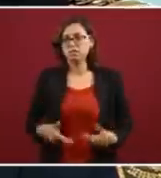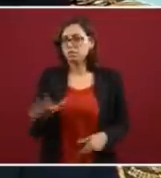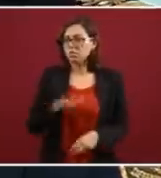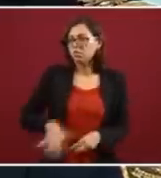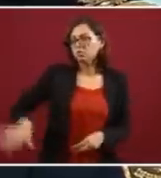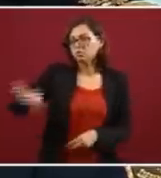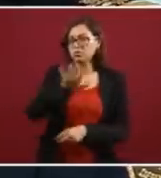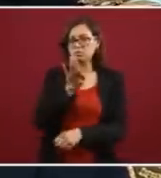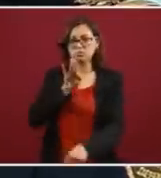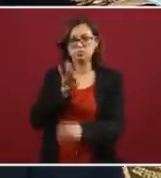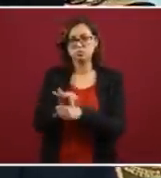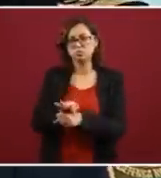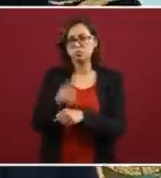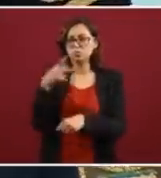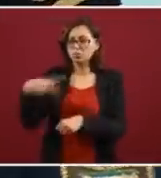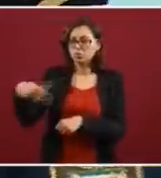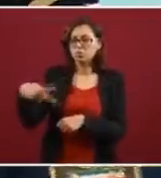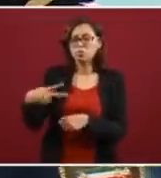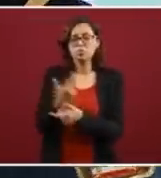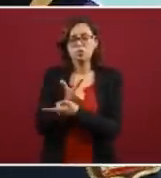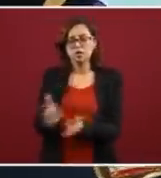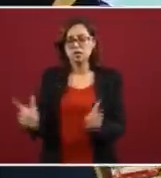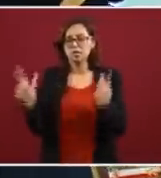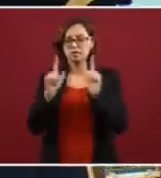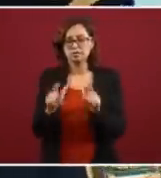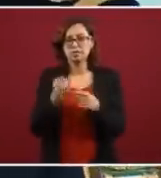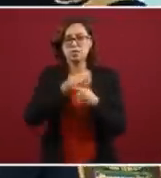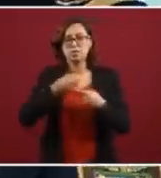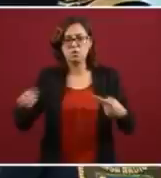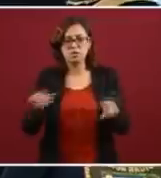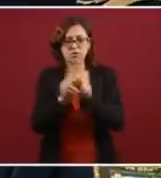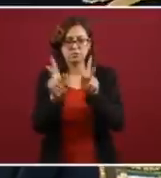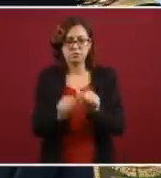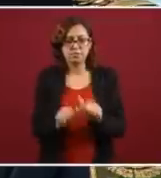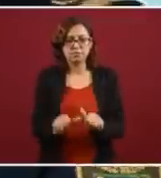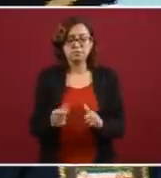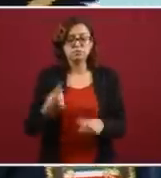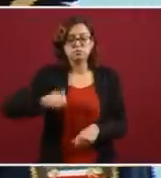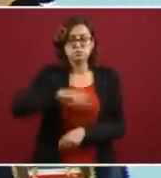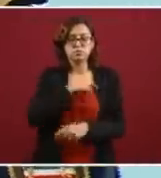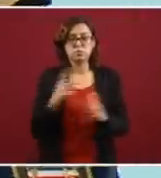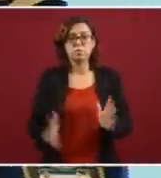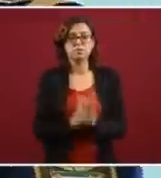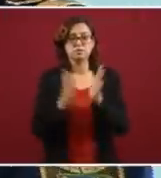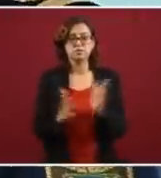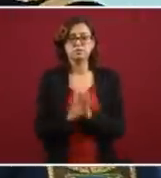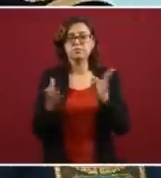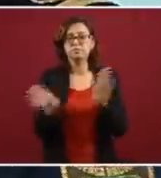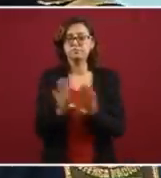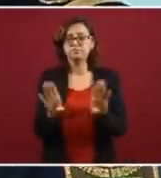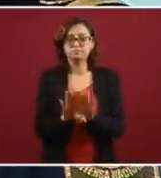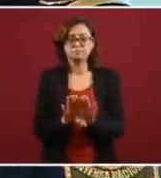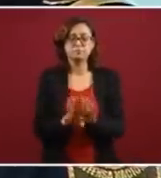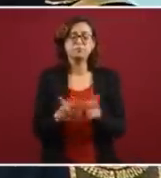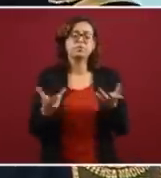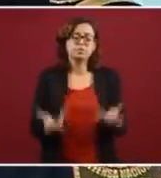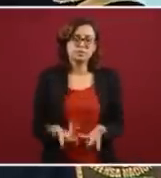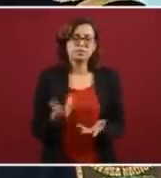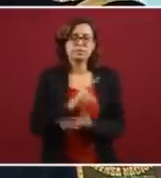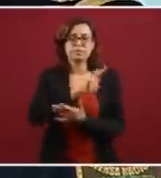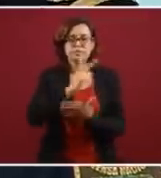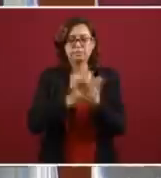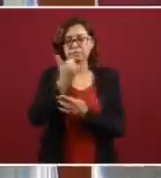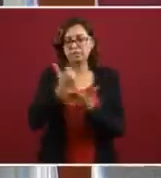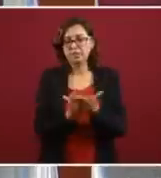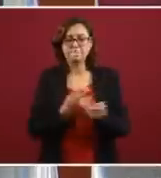personas, preservar su libertad, el orden y la paz pública. ¿Cómo estamos participando las Fuerzas Armadas? A través de diferentes